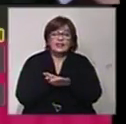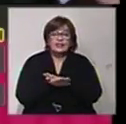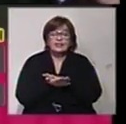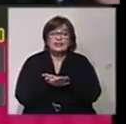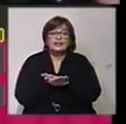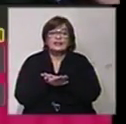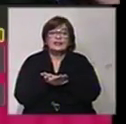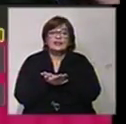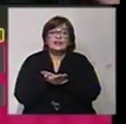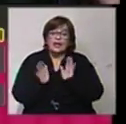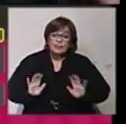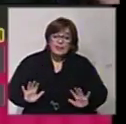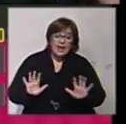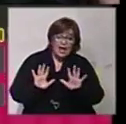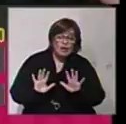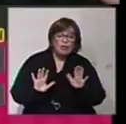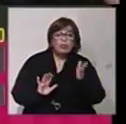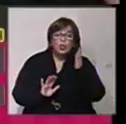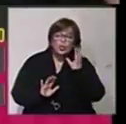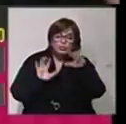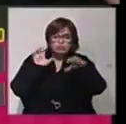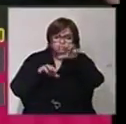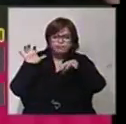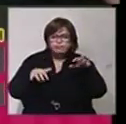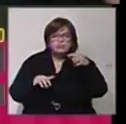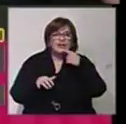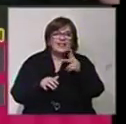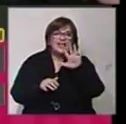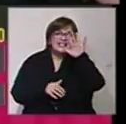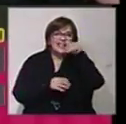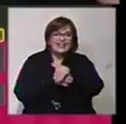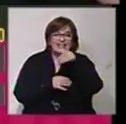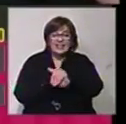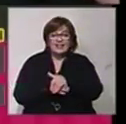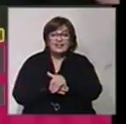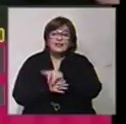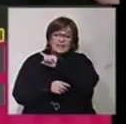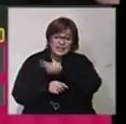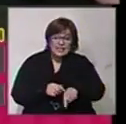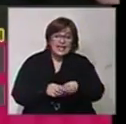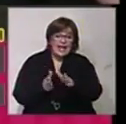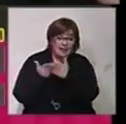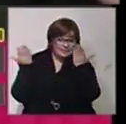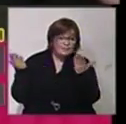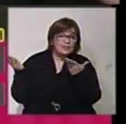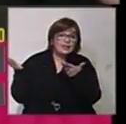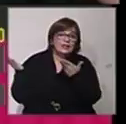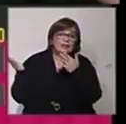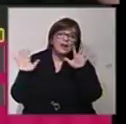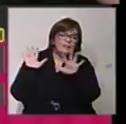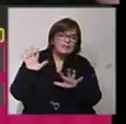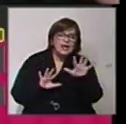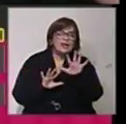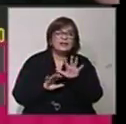Bueno, cuando estaban arreglando toda la productora acá, el local, que me dijeron a las 5 de la tarde, venite, abrime, que le vamos a hacer unos arreglos.